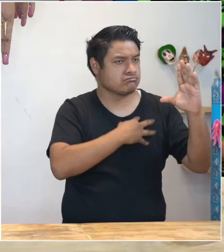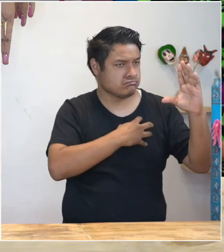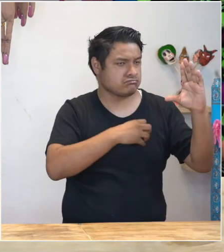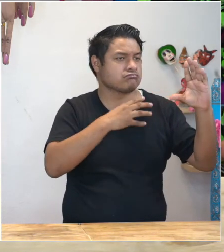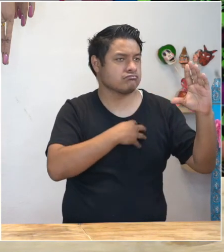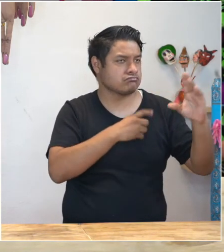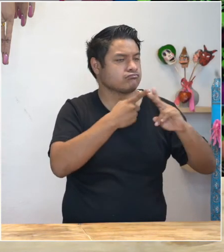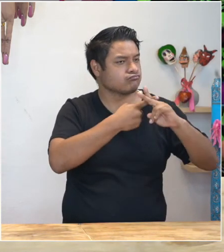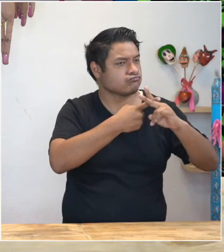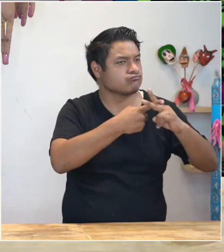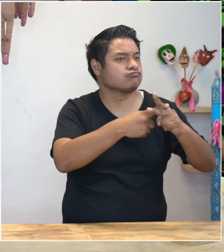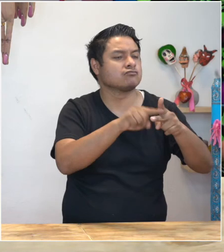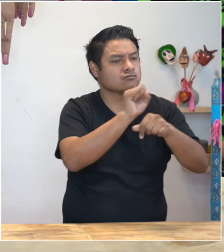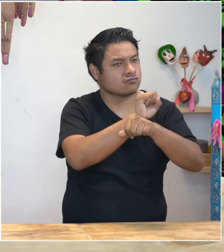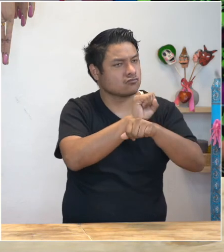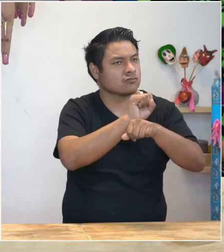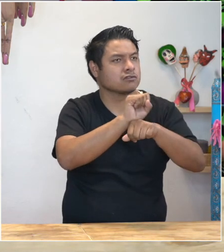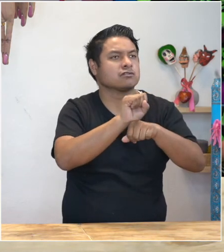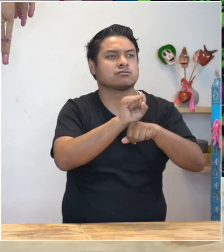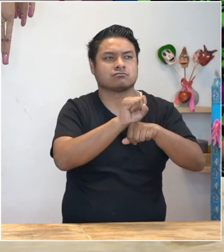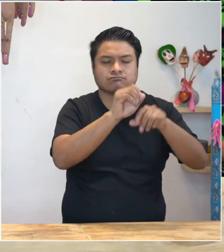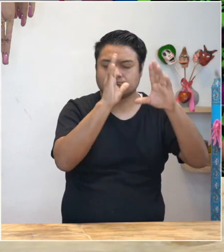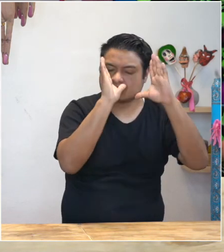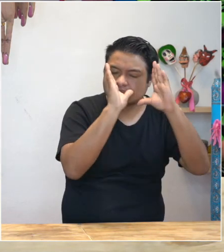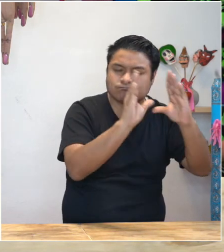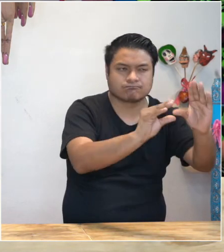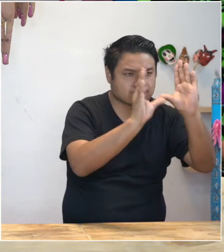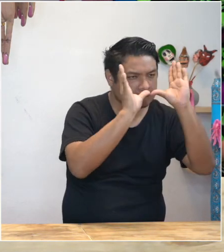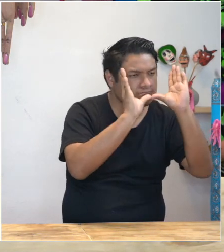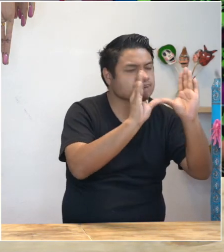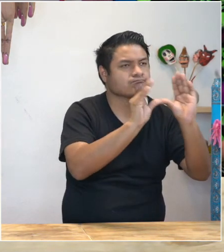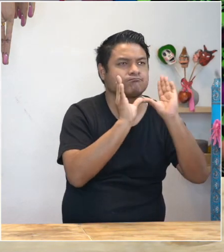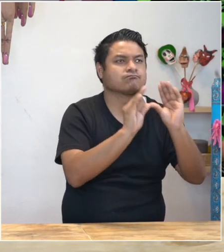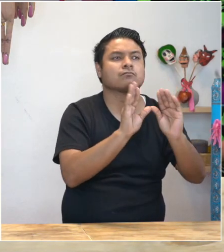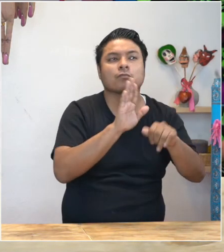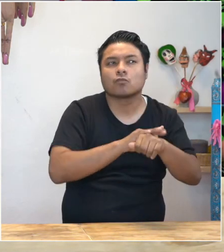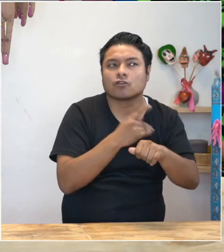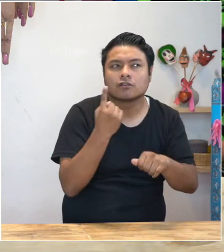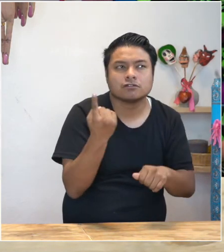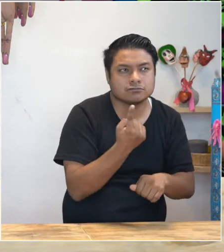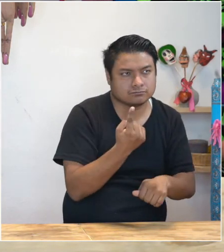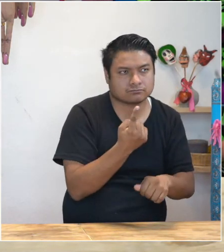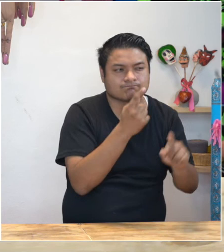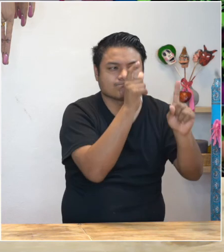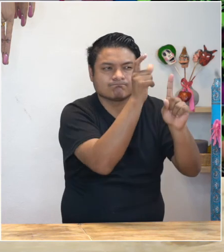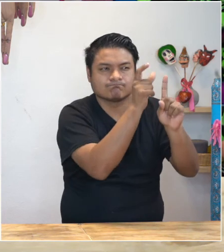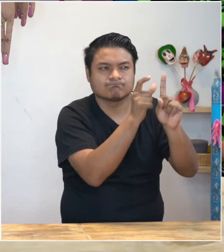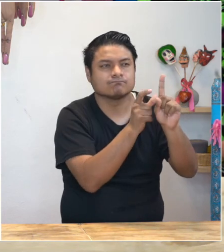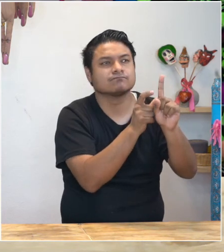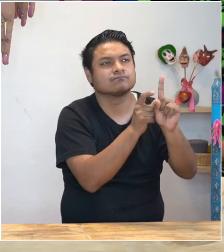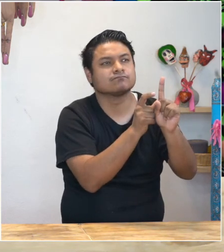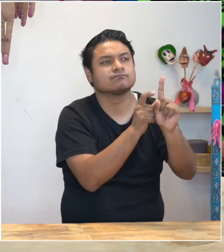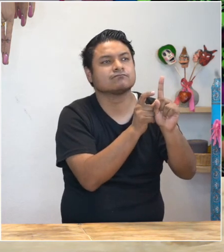pero no es un impedimento para que tú puedas acercarte a ellos. Al contrario, recordar que todos,